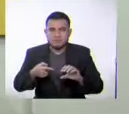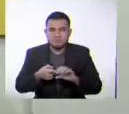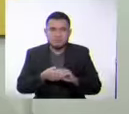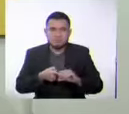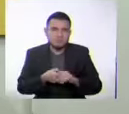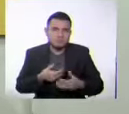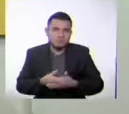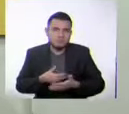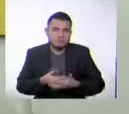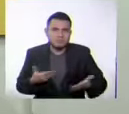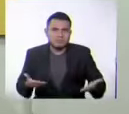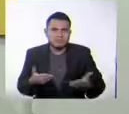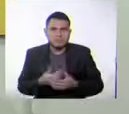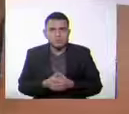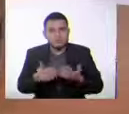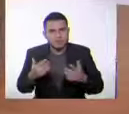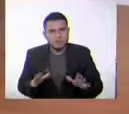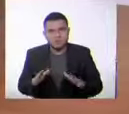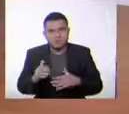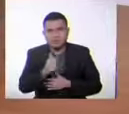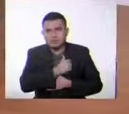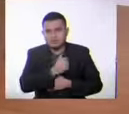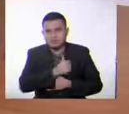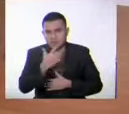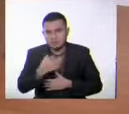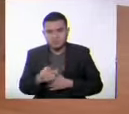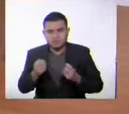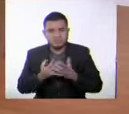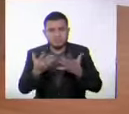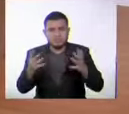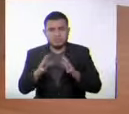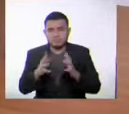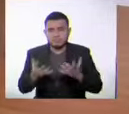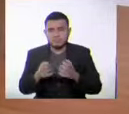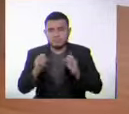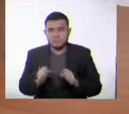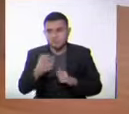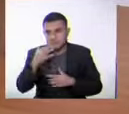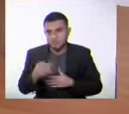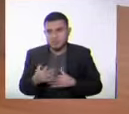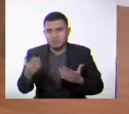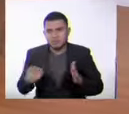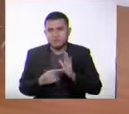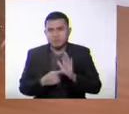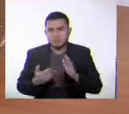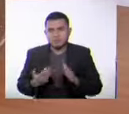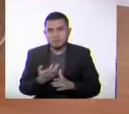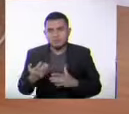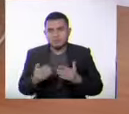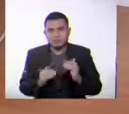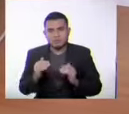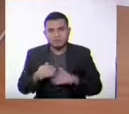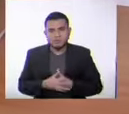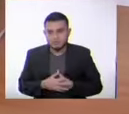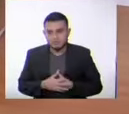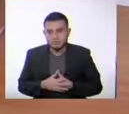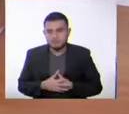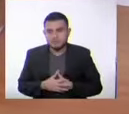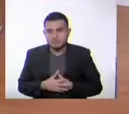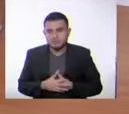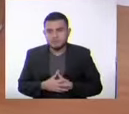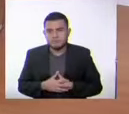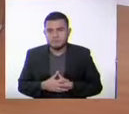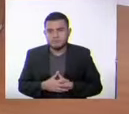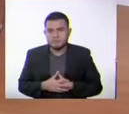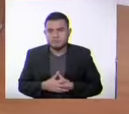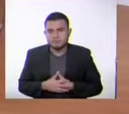de responsabilidad y a un mundo y abanico de situaciones que nos podemos estar enfrentando, todos por igual. Todos por igual, y es que